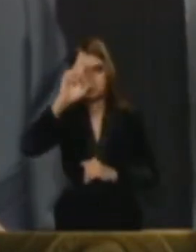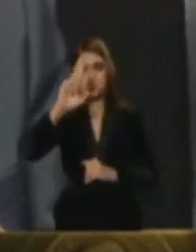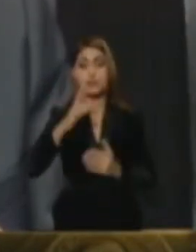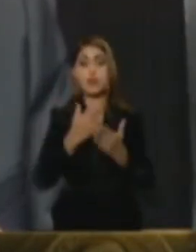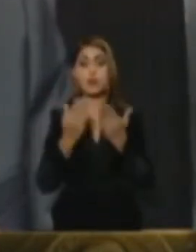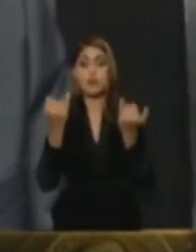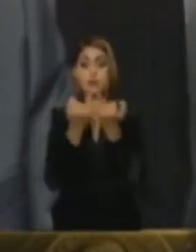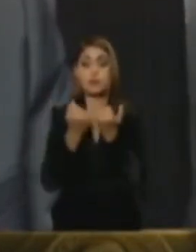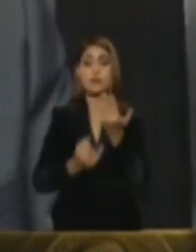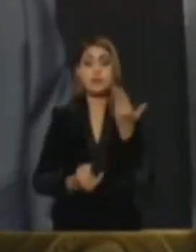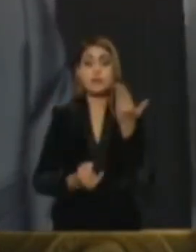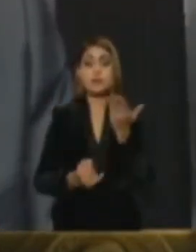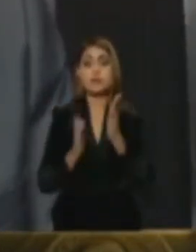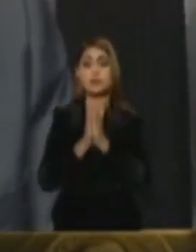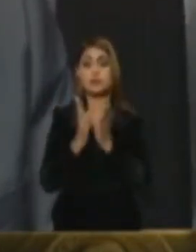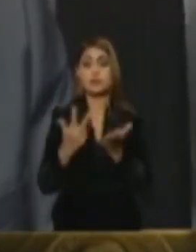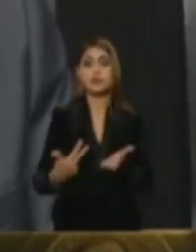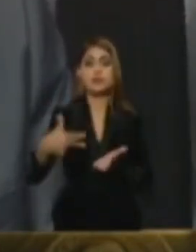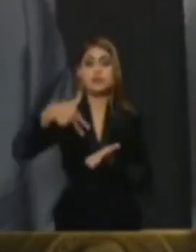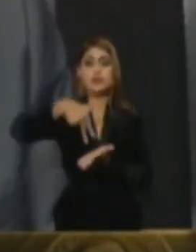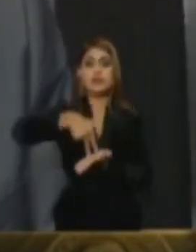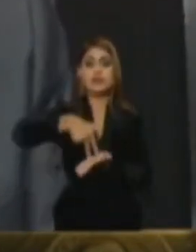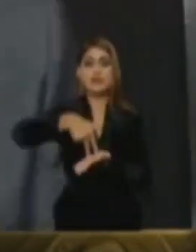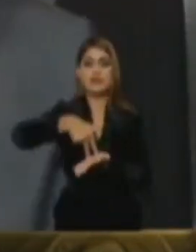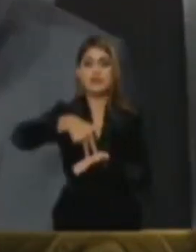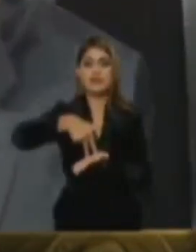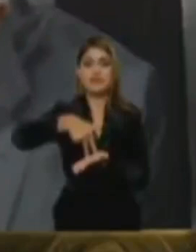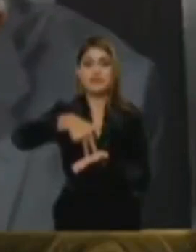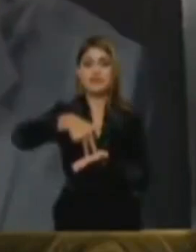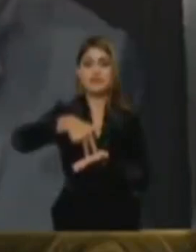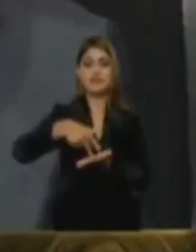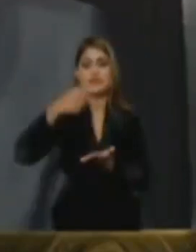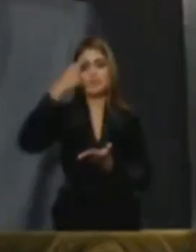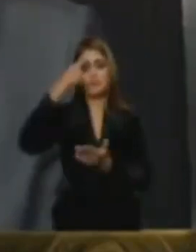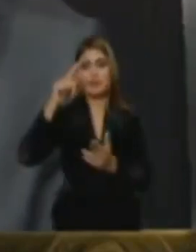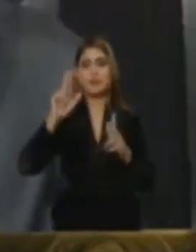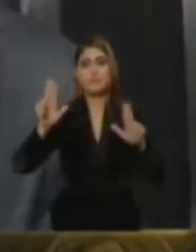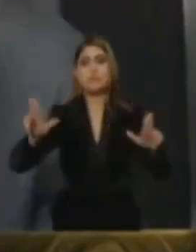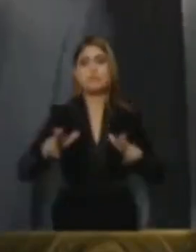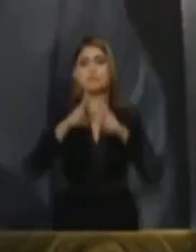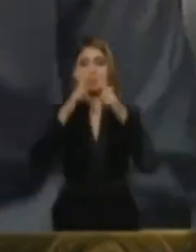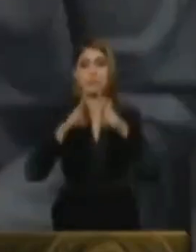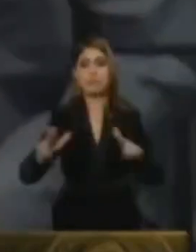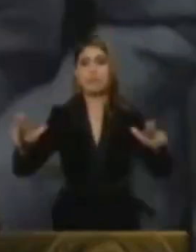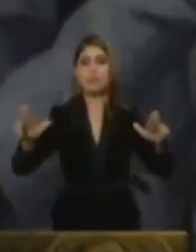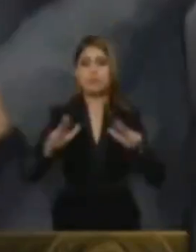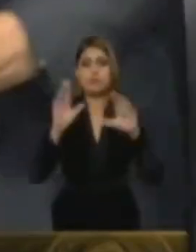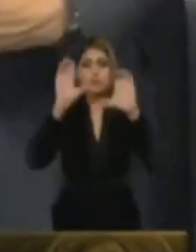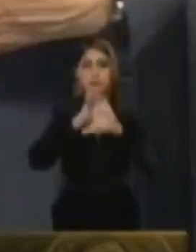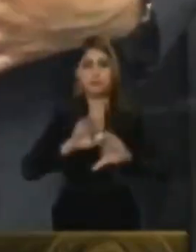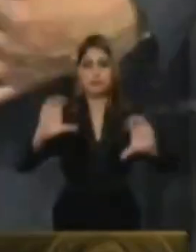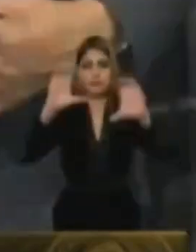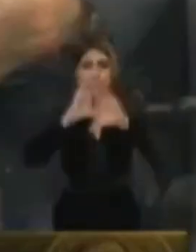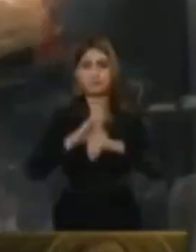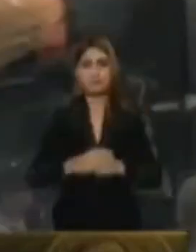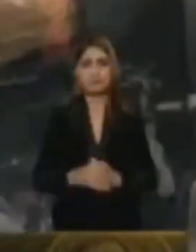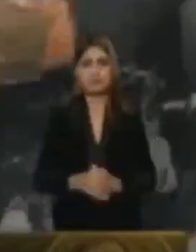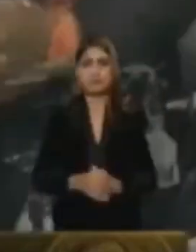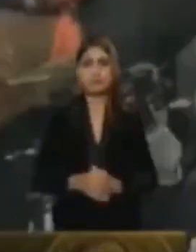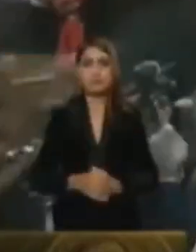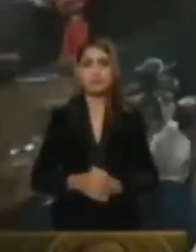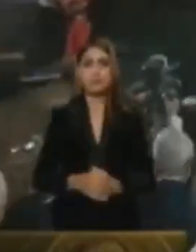le solicita ponerse de pie a fin de entonar el himno nacional